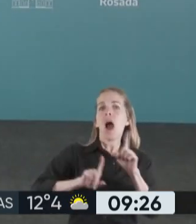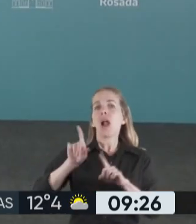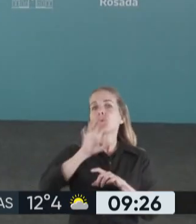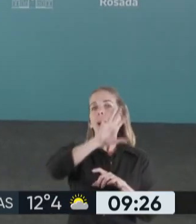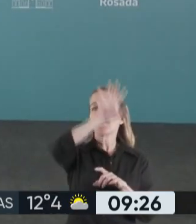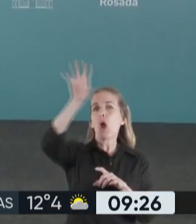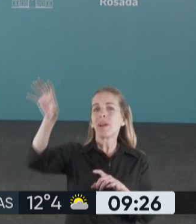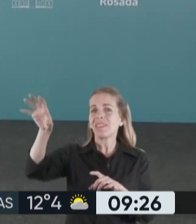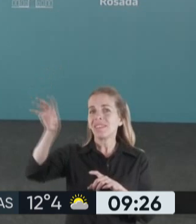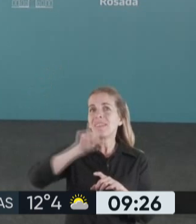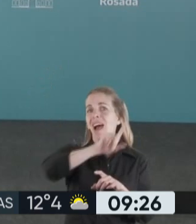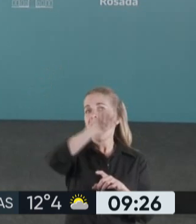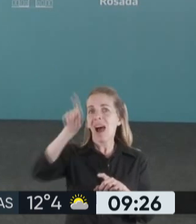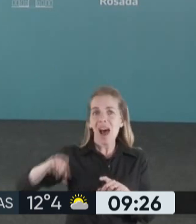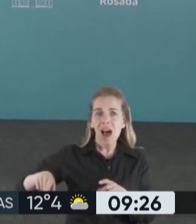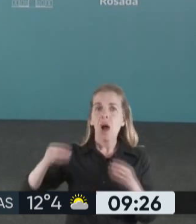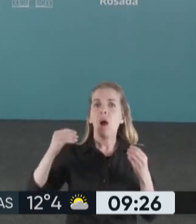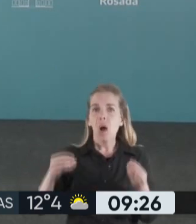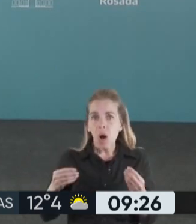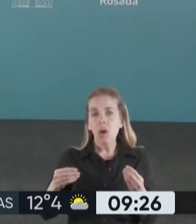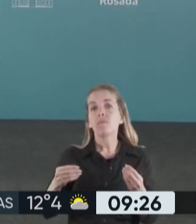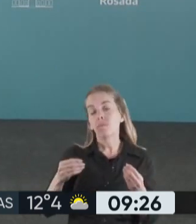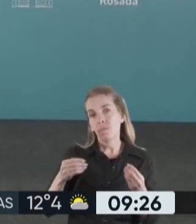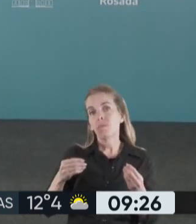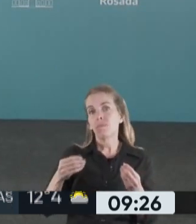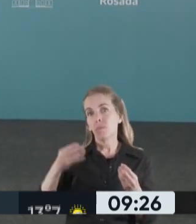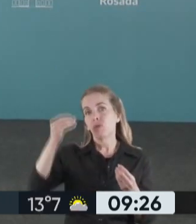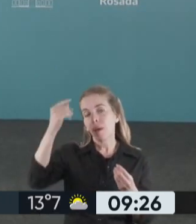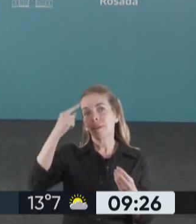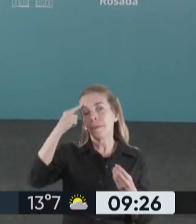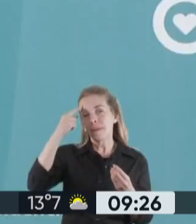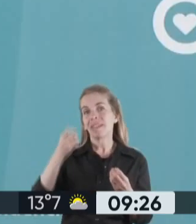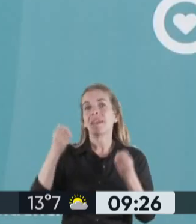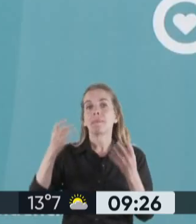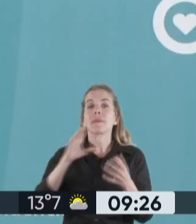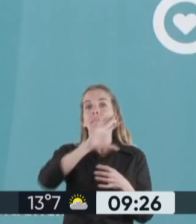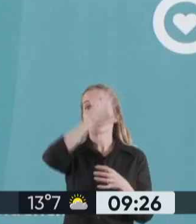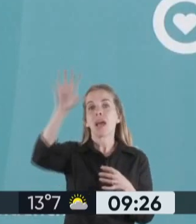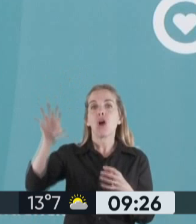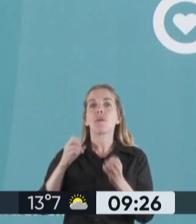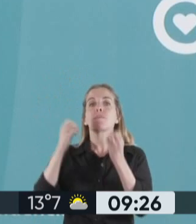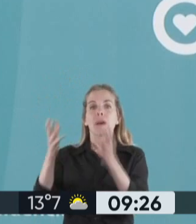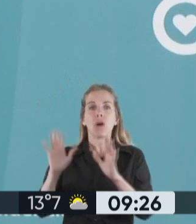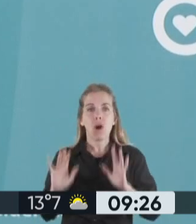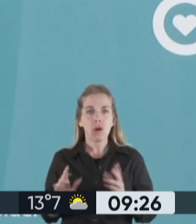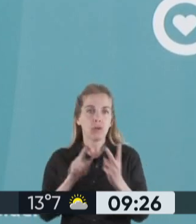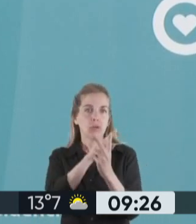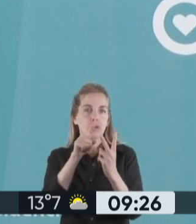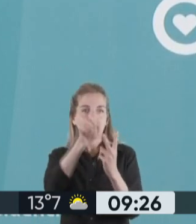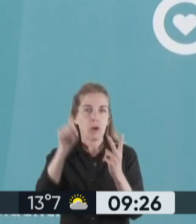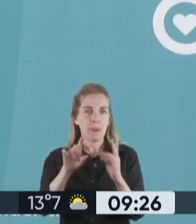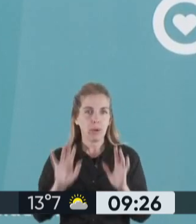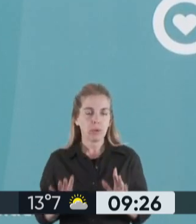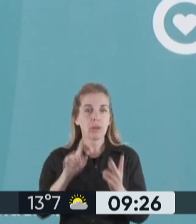contrario opina como Hugo Yasky, que planteó que hacerlo en el interior invita a la desmovilización. Gracias. Muchas gracias.